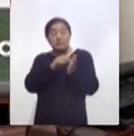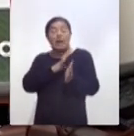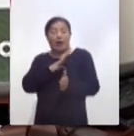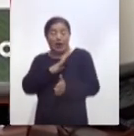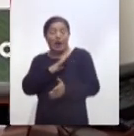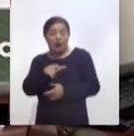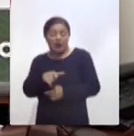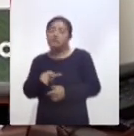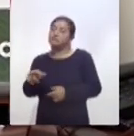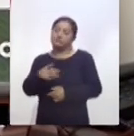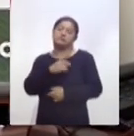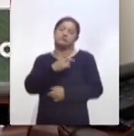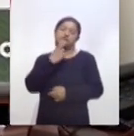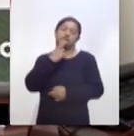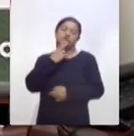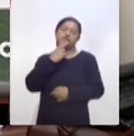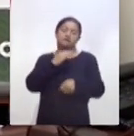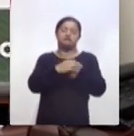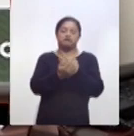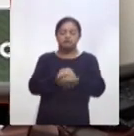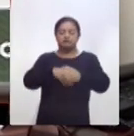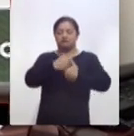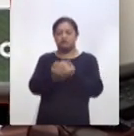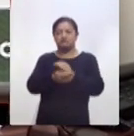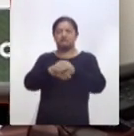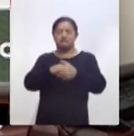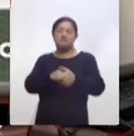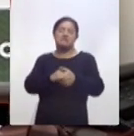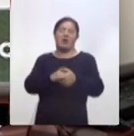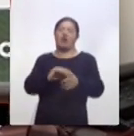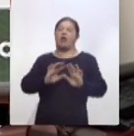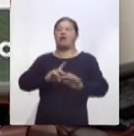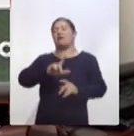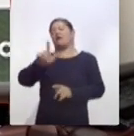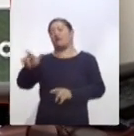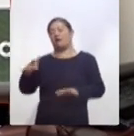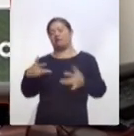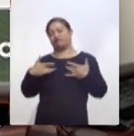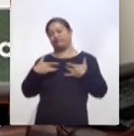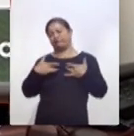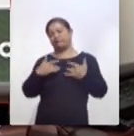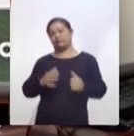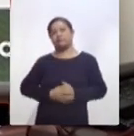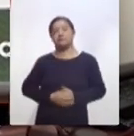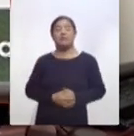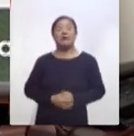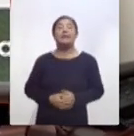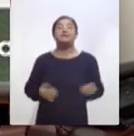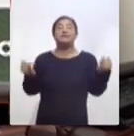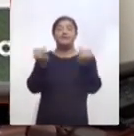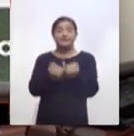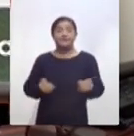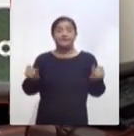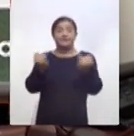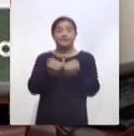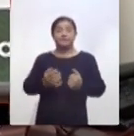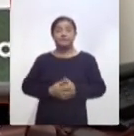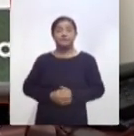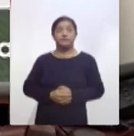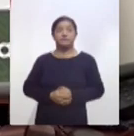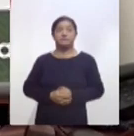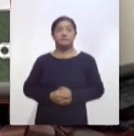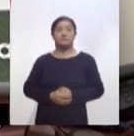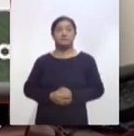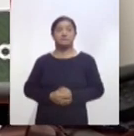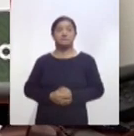manos por el uso cotidiano, ¿no? Tomamos dinero, agarramos cosas, a veces tomamos barandales, inclusive las medidas ya